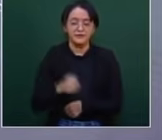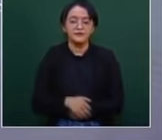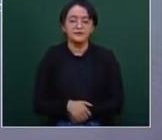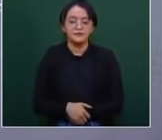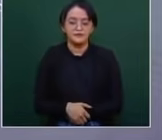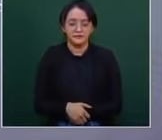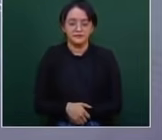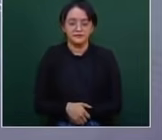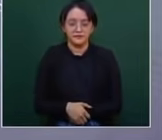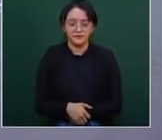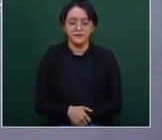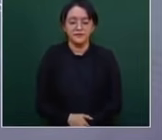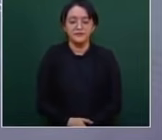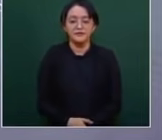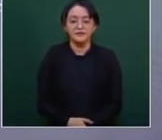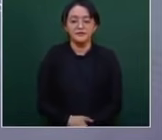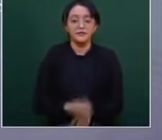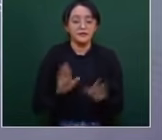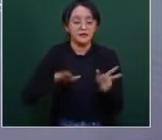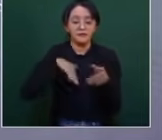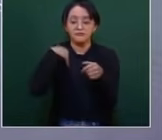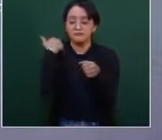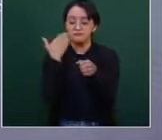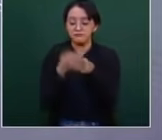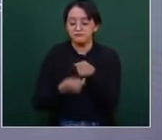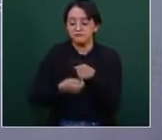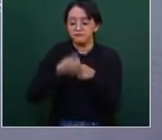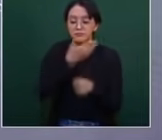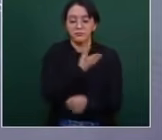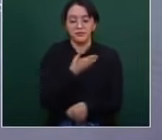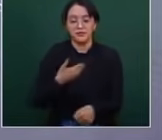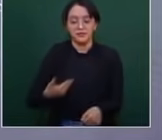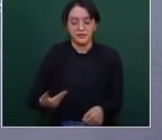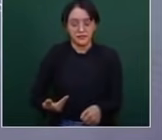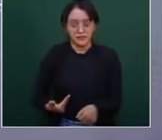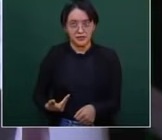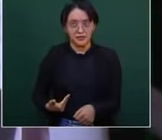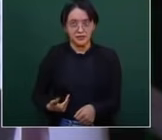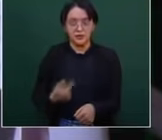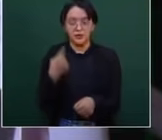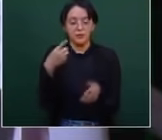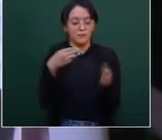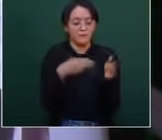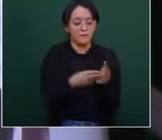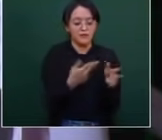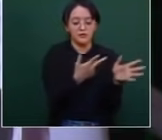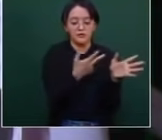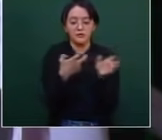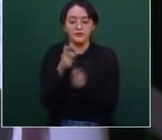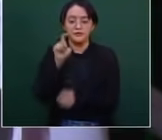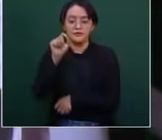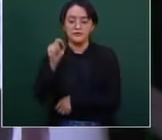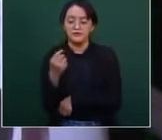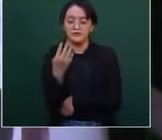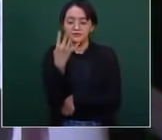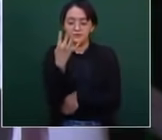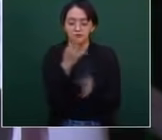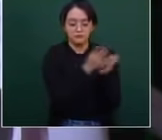Terminó el primer presidente su periodo de 1824